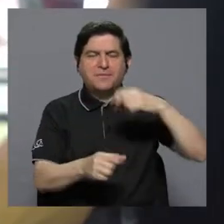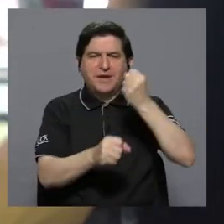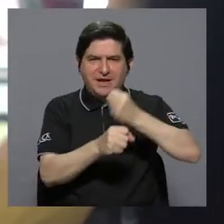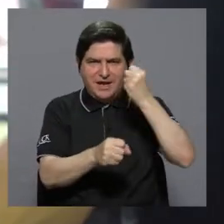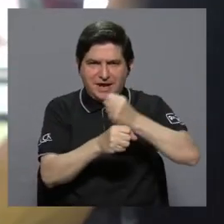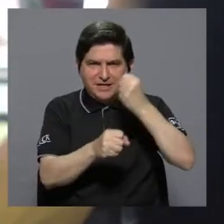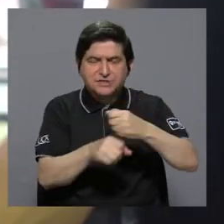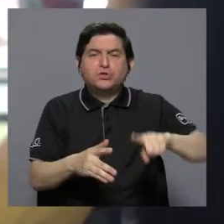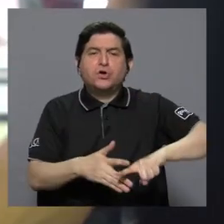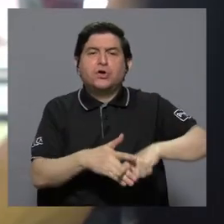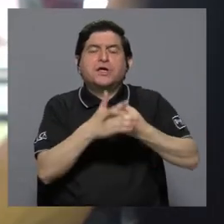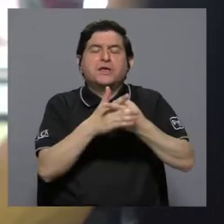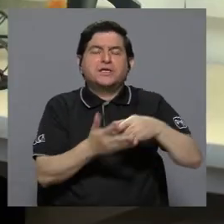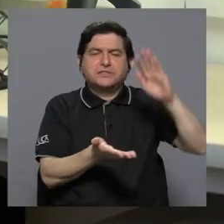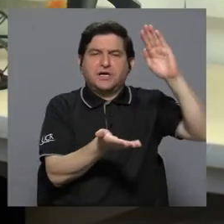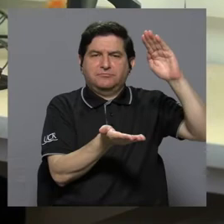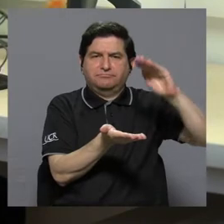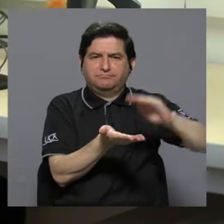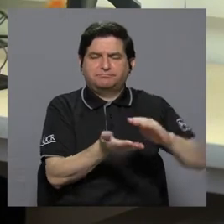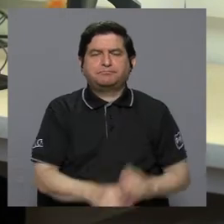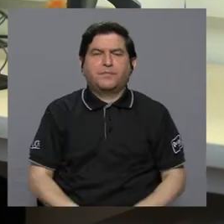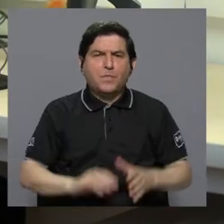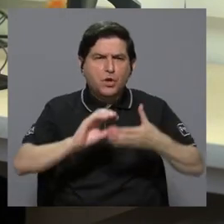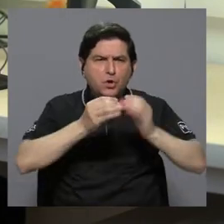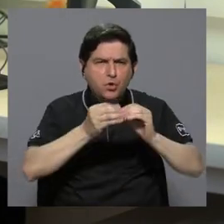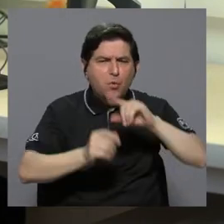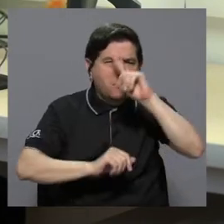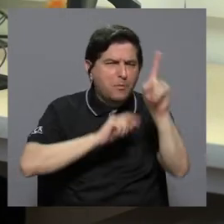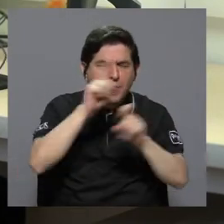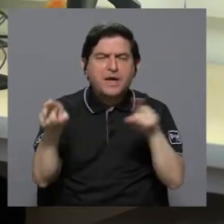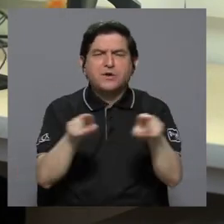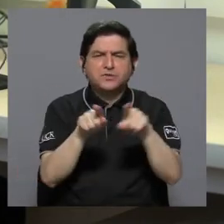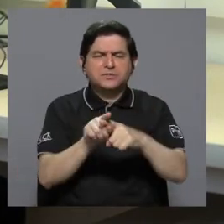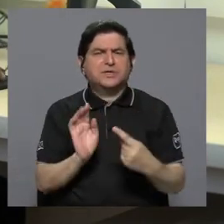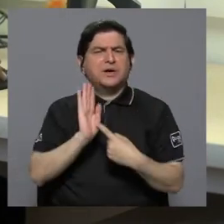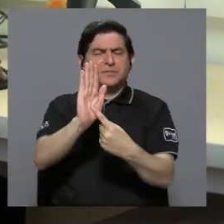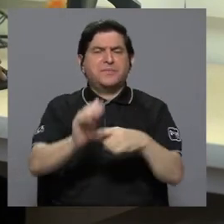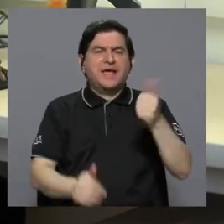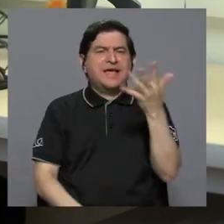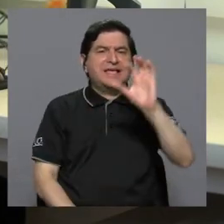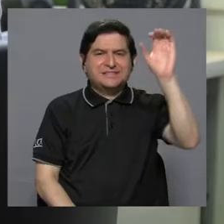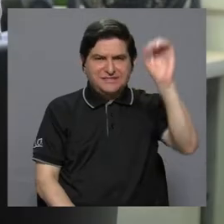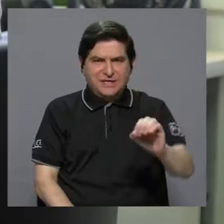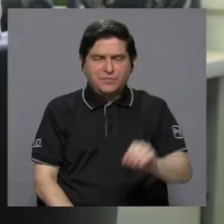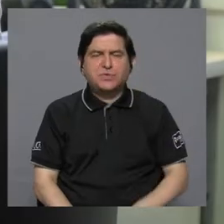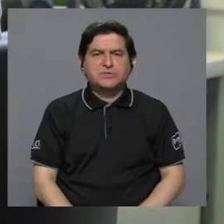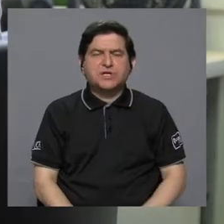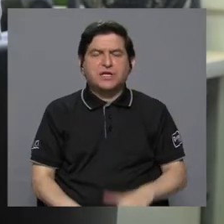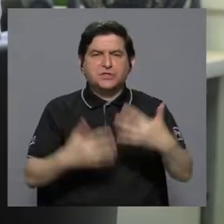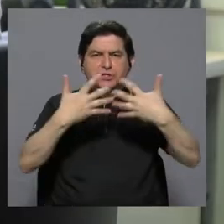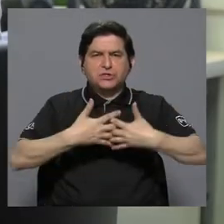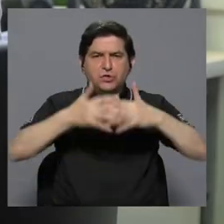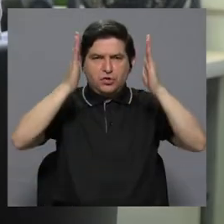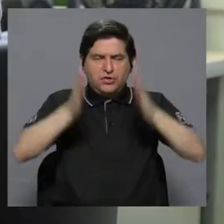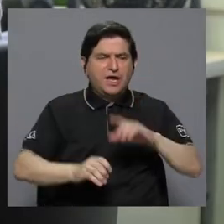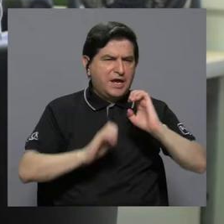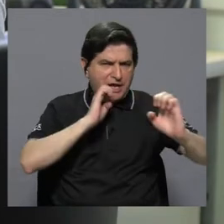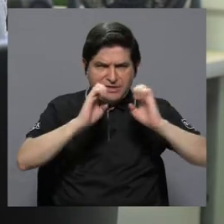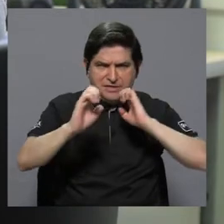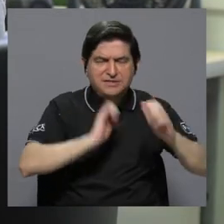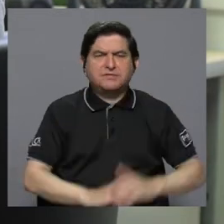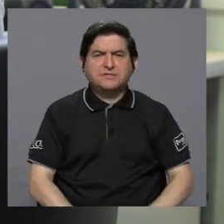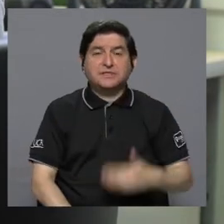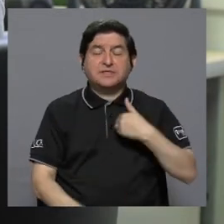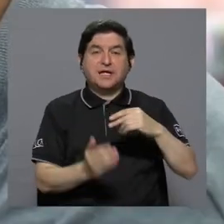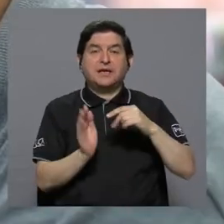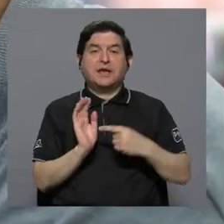trabajo empieza a disminuir. Los datos de la encuesta también arrojan que el 15% de los empresarios entrevistados